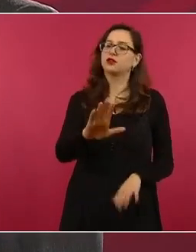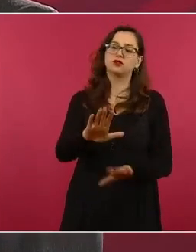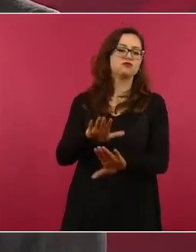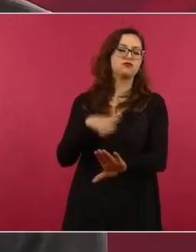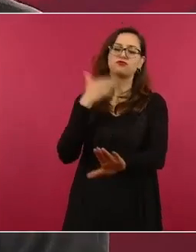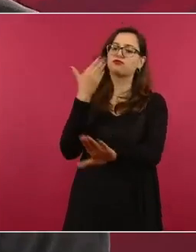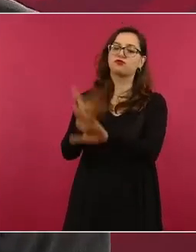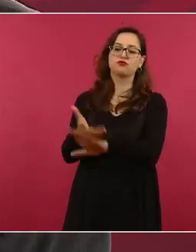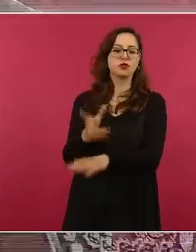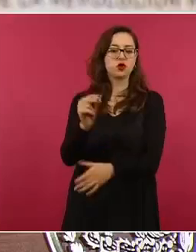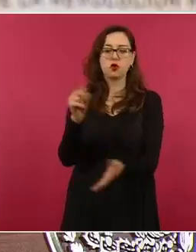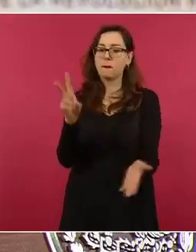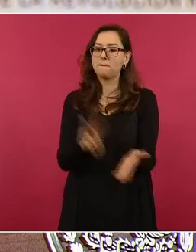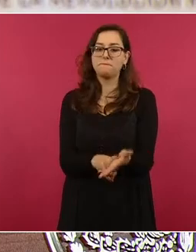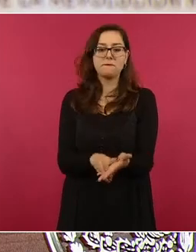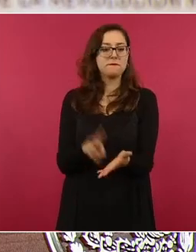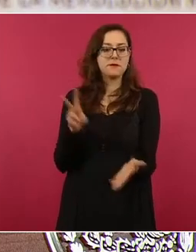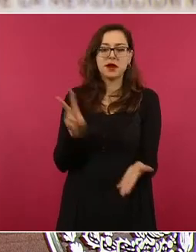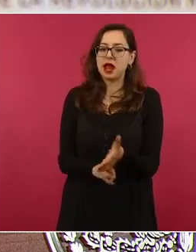del que